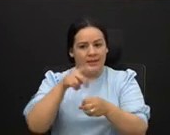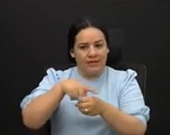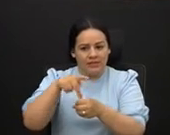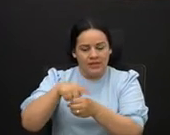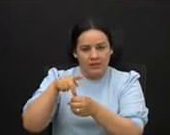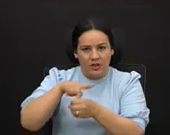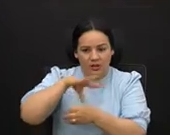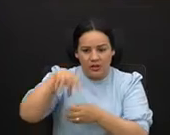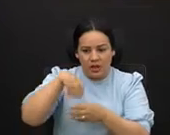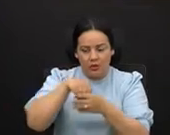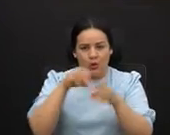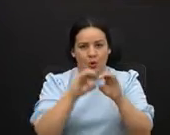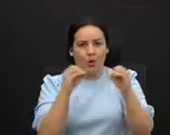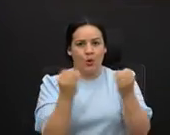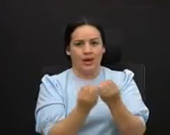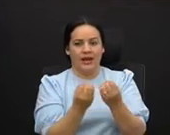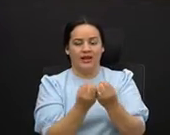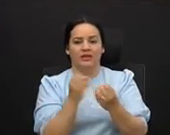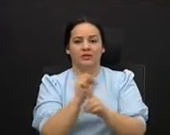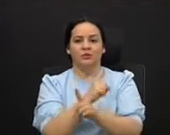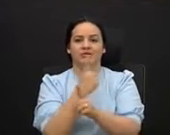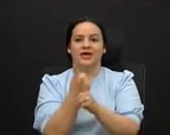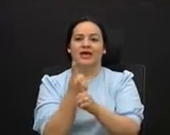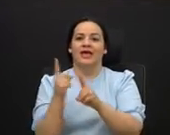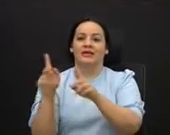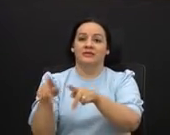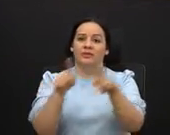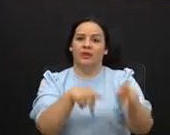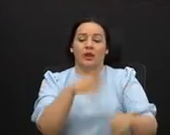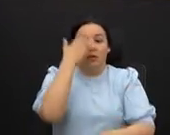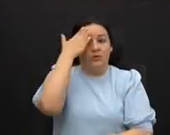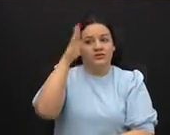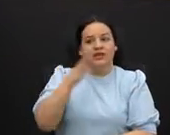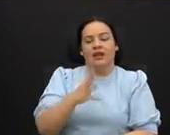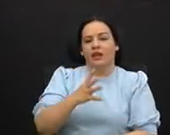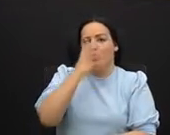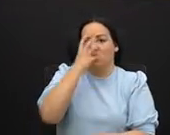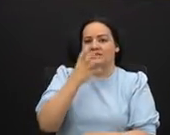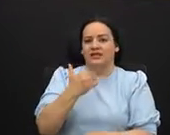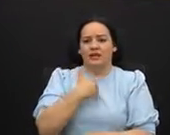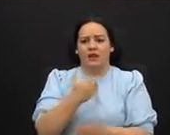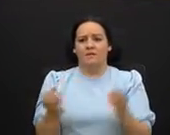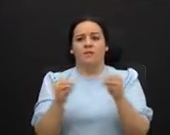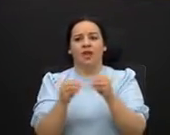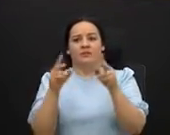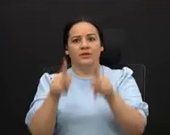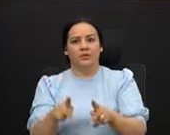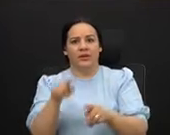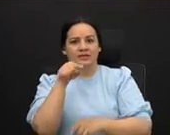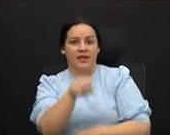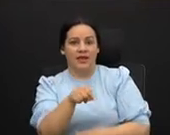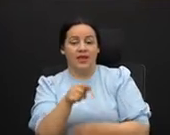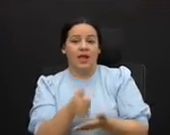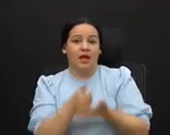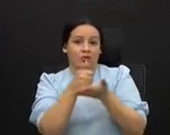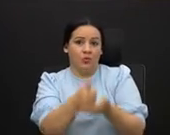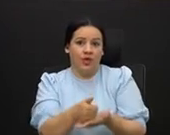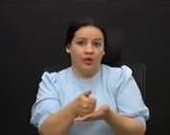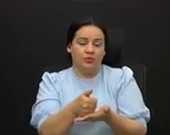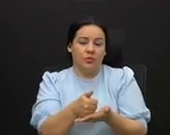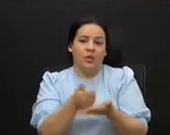dentro de este órgano de la sociedad civil. No sé si es que les molesta tener más personas ahí ayudando